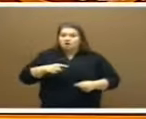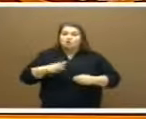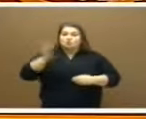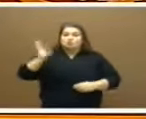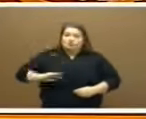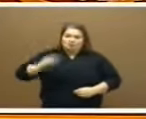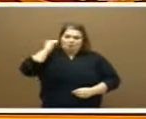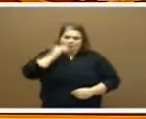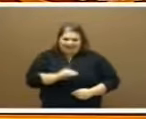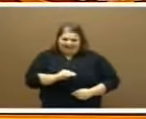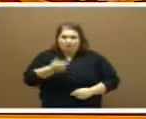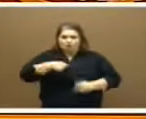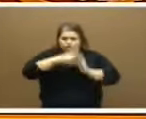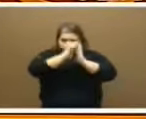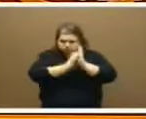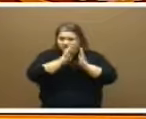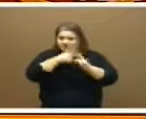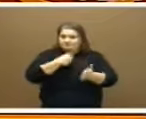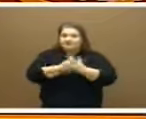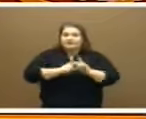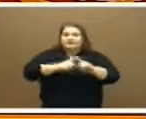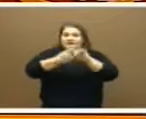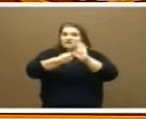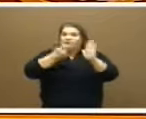se nos ha descontado y ahora vas a pagar extraordinarias.